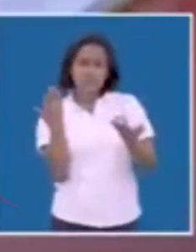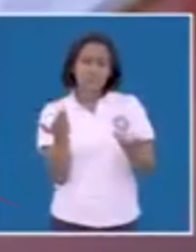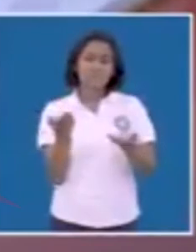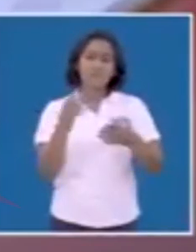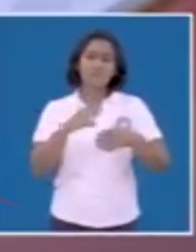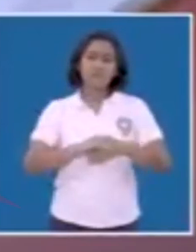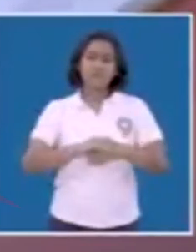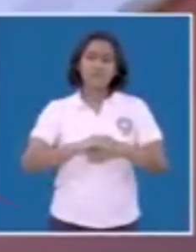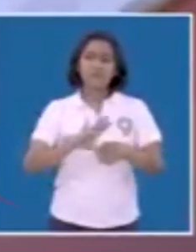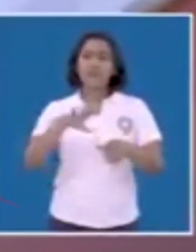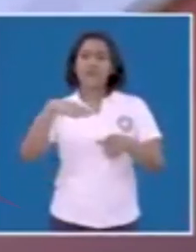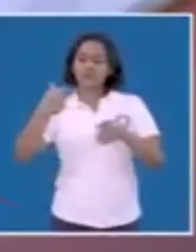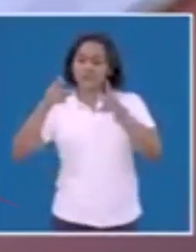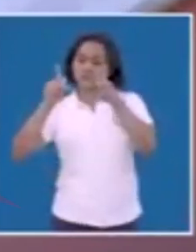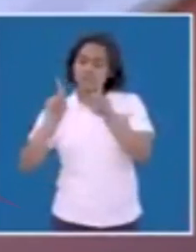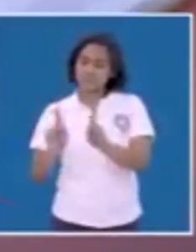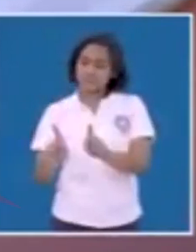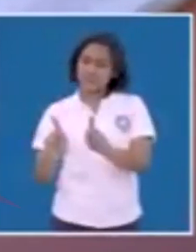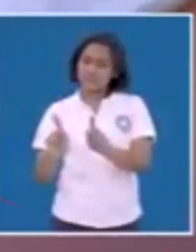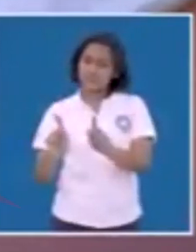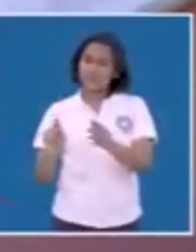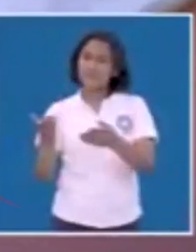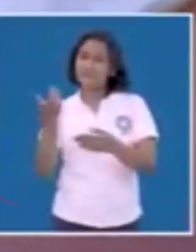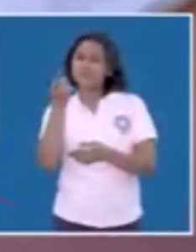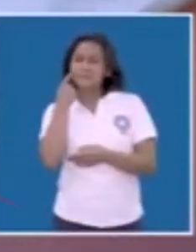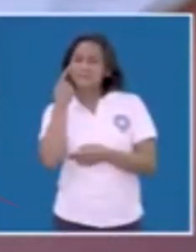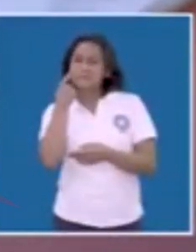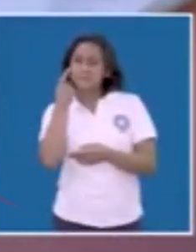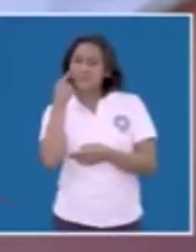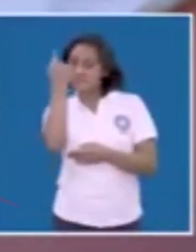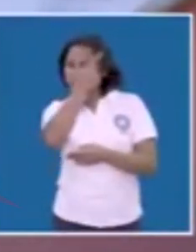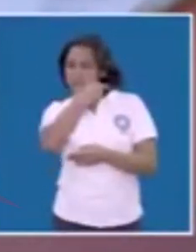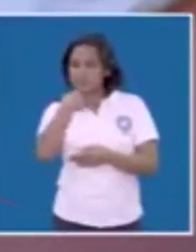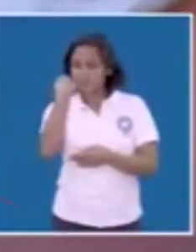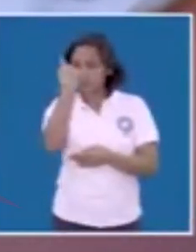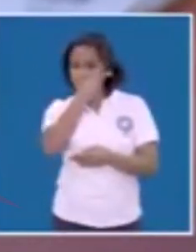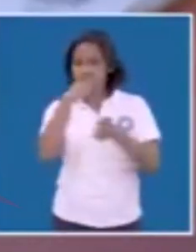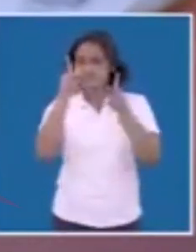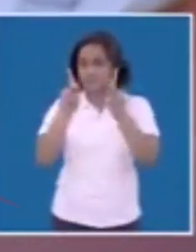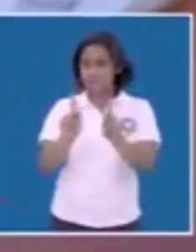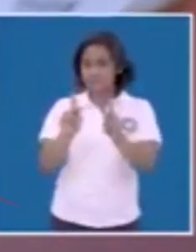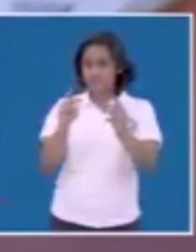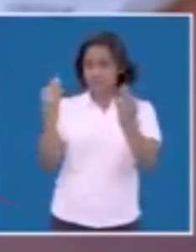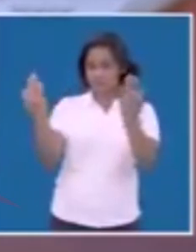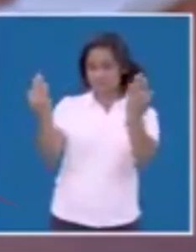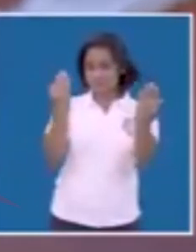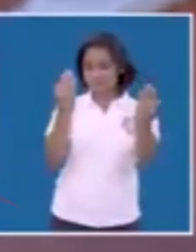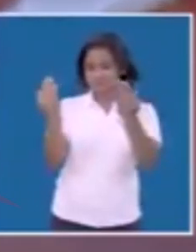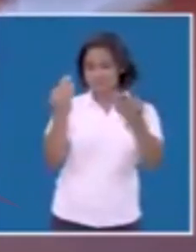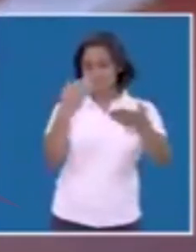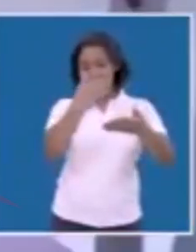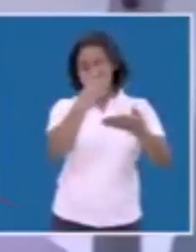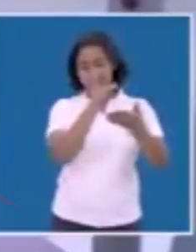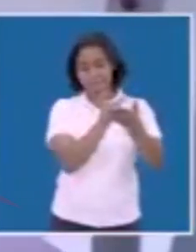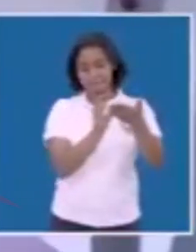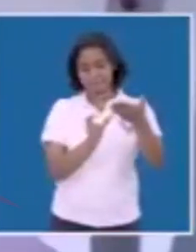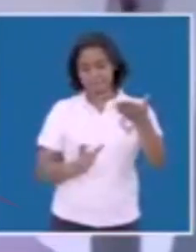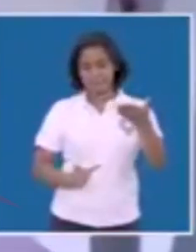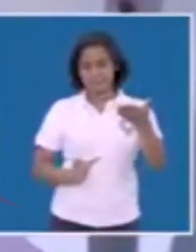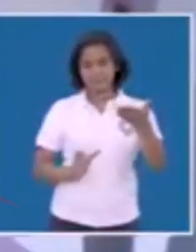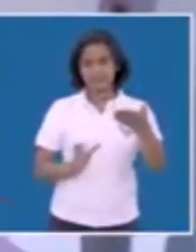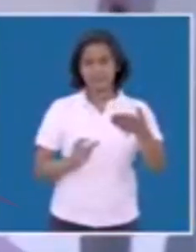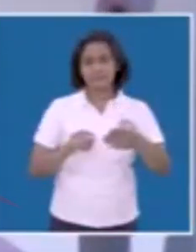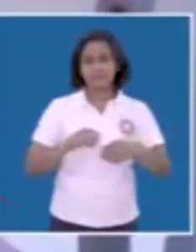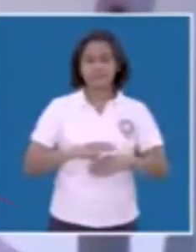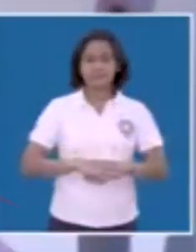supremo electoral destinó para tal fin desde el día del material hasta el día 7 de noviembre además se llevaron a cabo